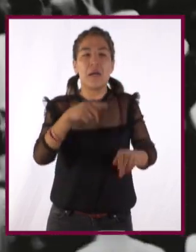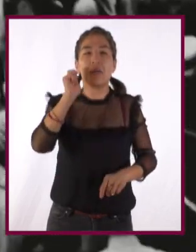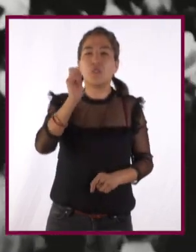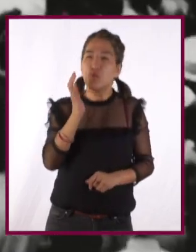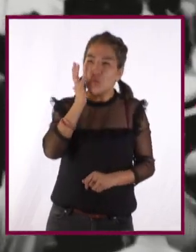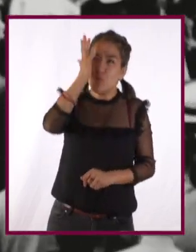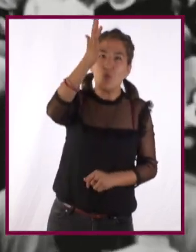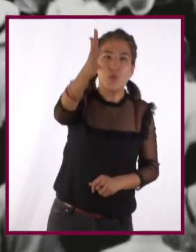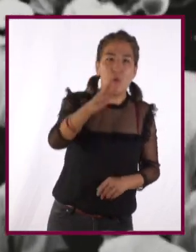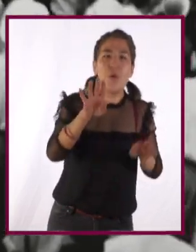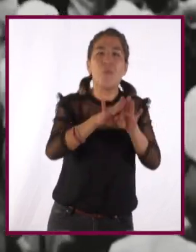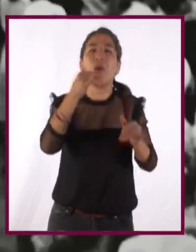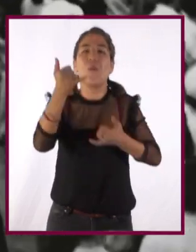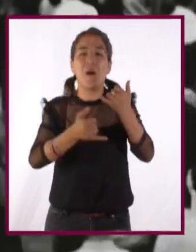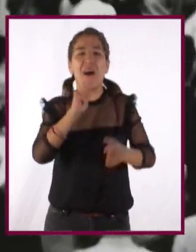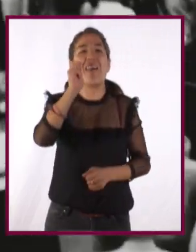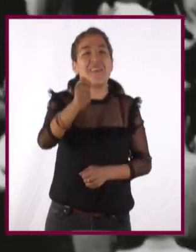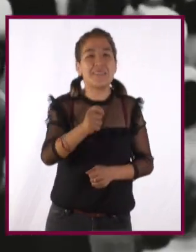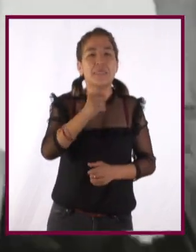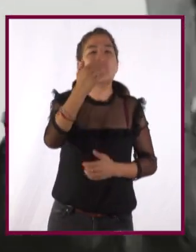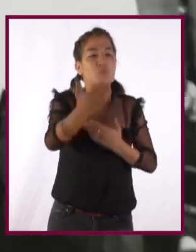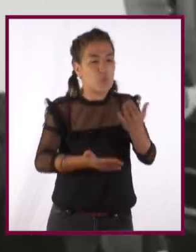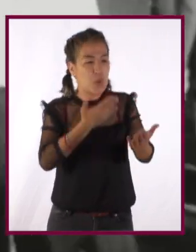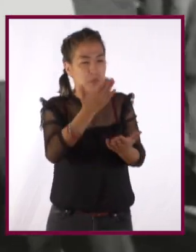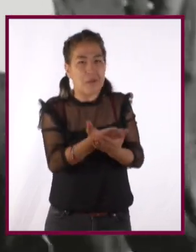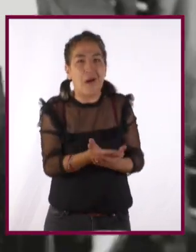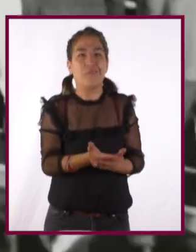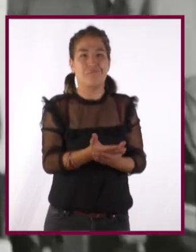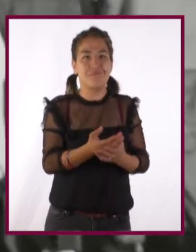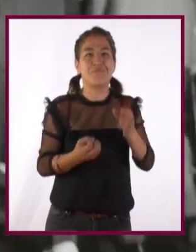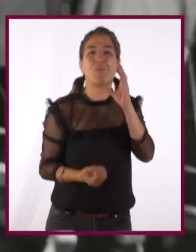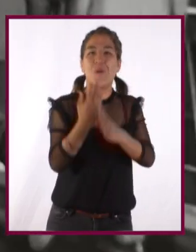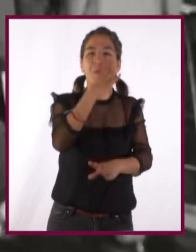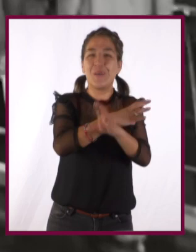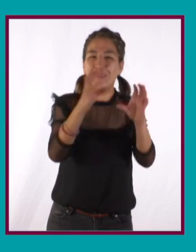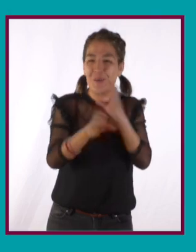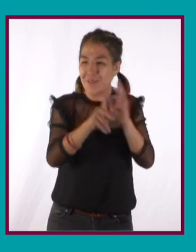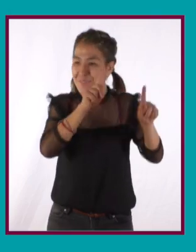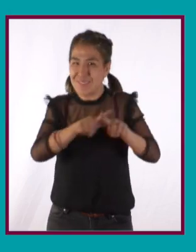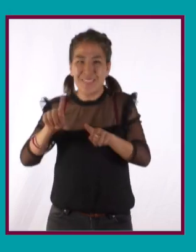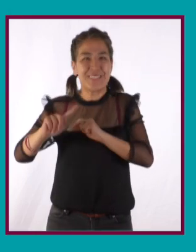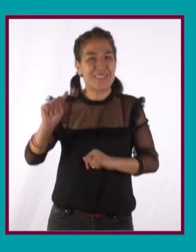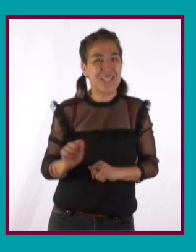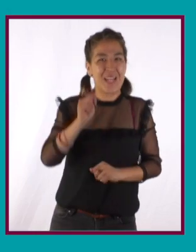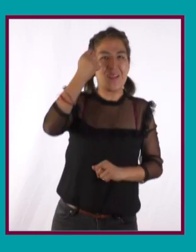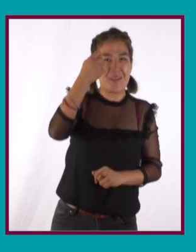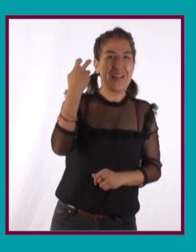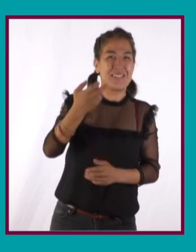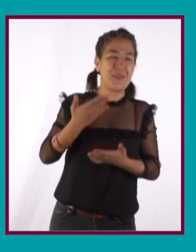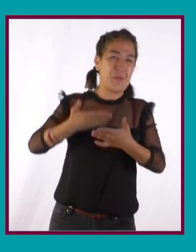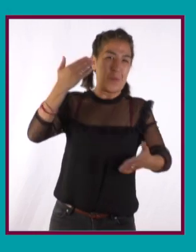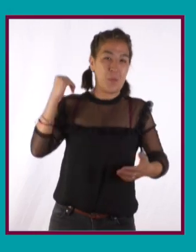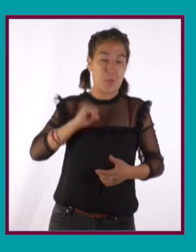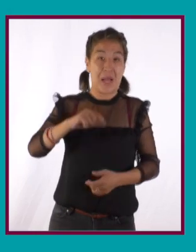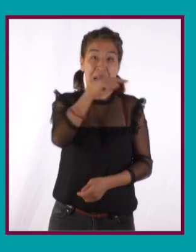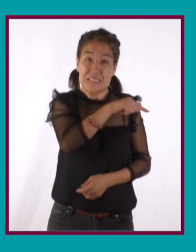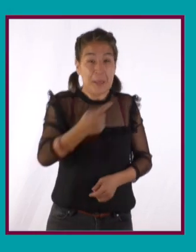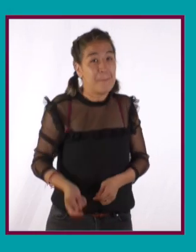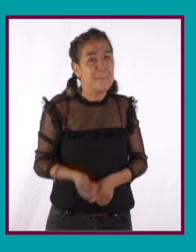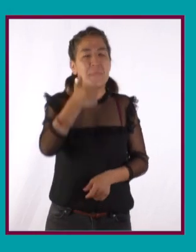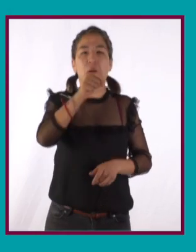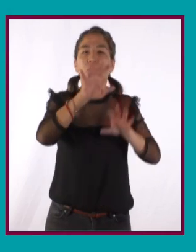cómo sería el futuro y tenía como propósito presentar novedades. Nimatron es considerada la